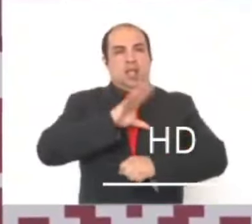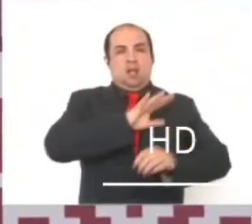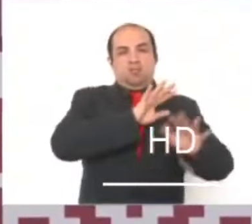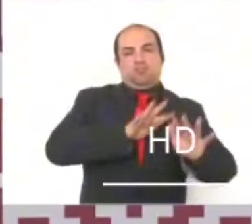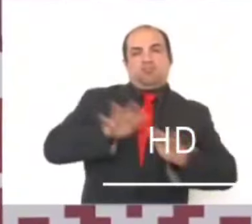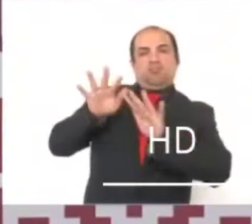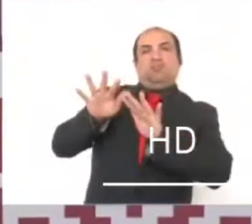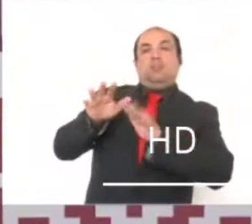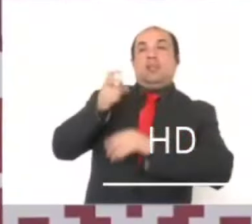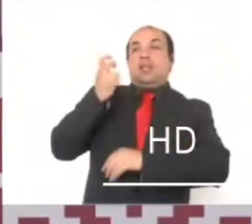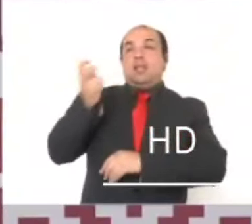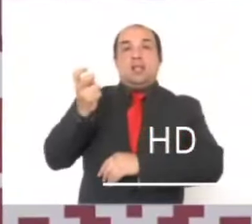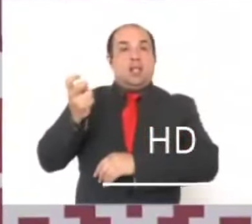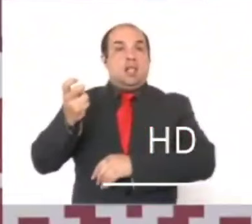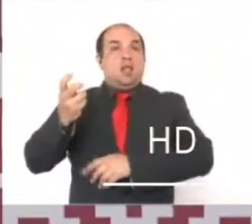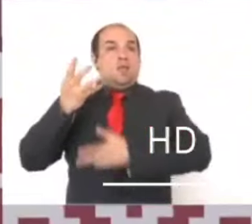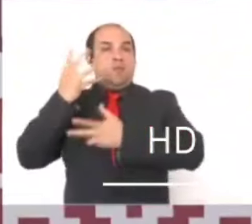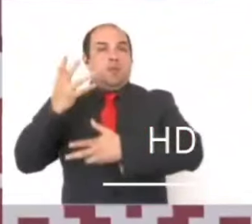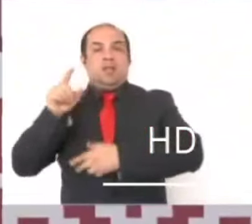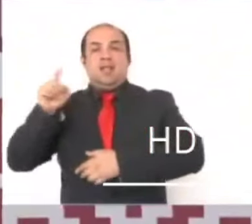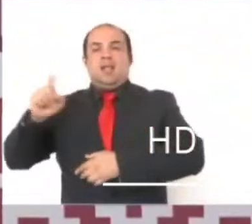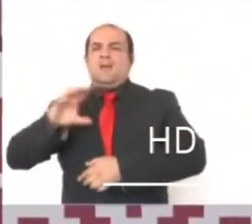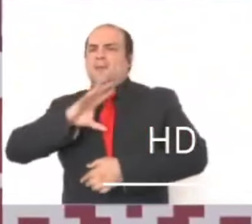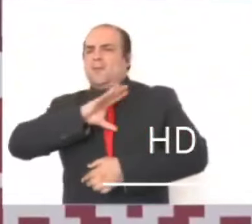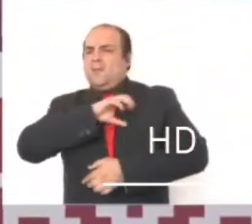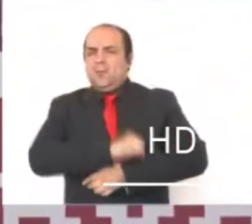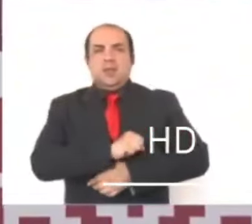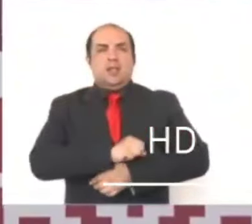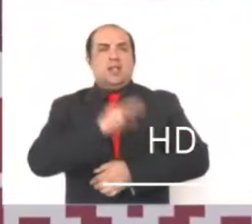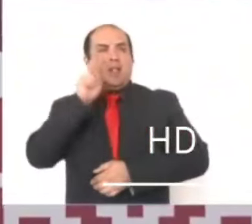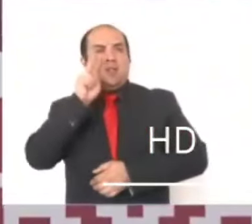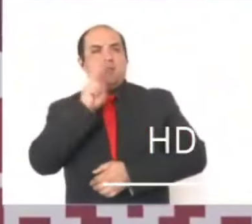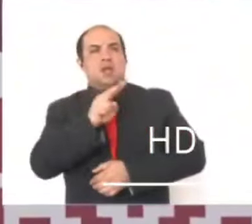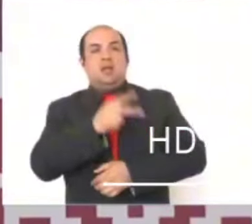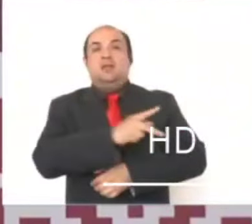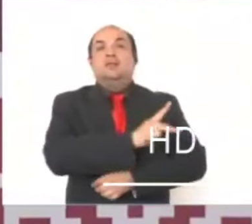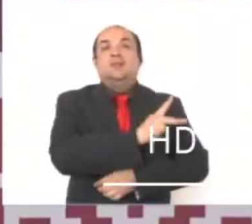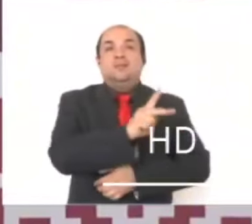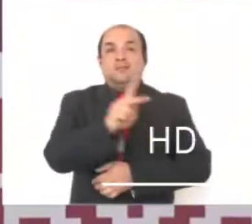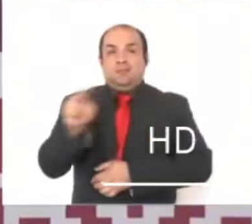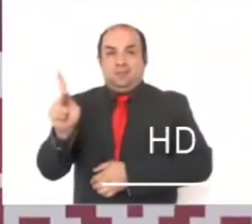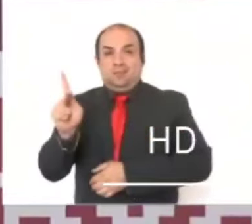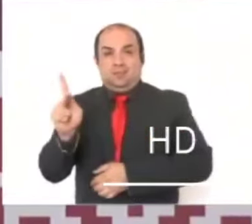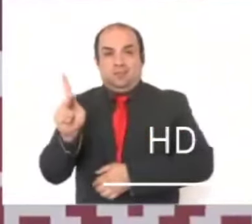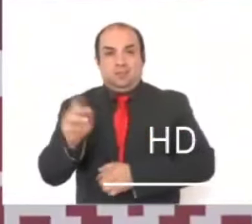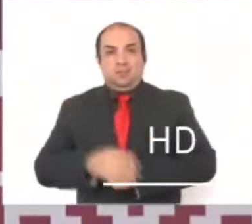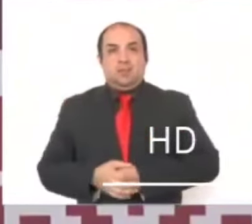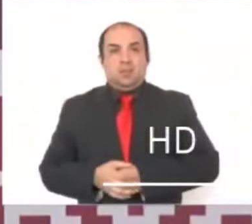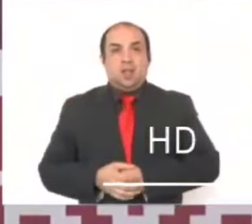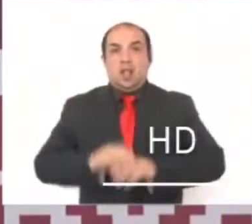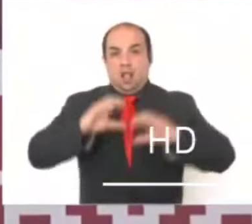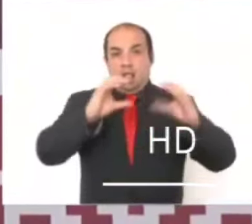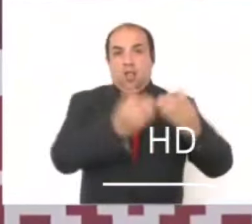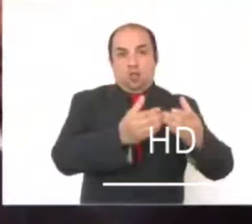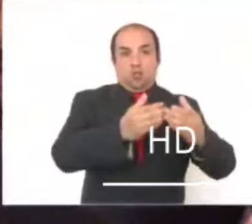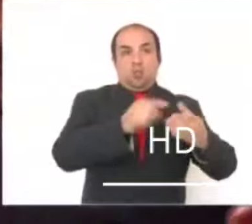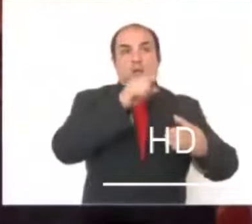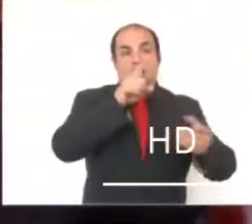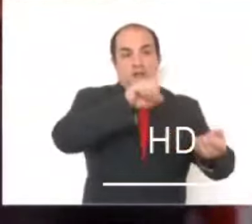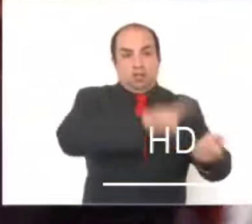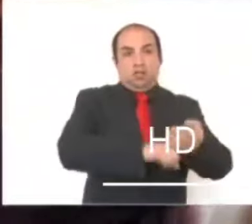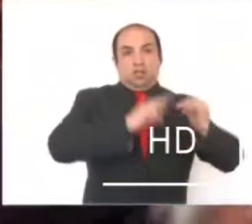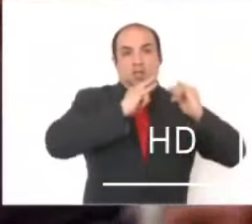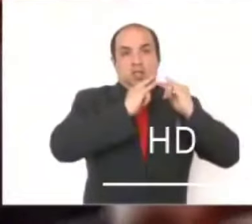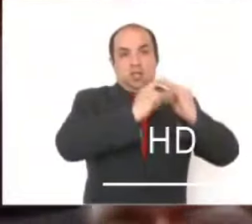ese poeta seguramente habría estado fascinado de ver lo que ustedes, la comunidad del Tianguis Cultural del